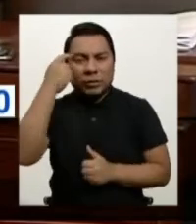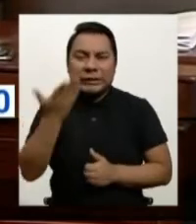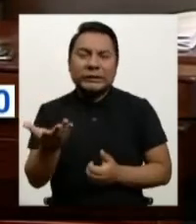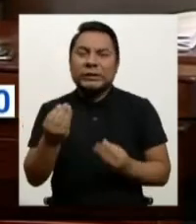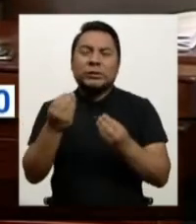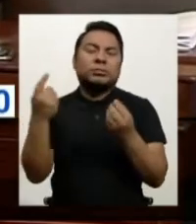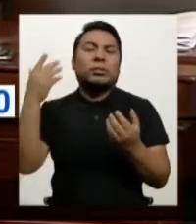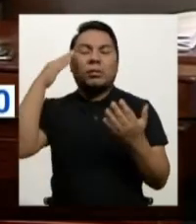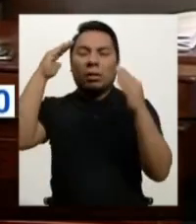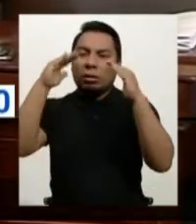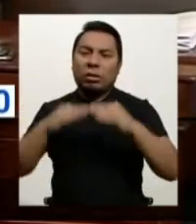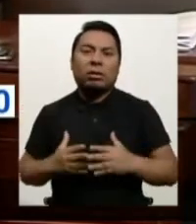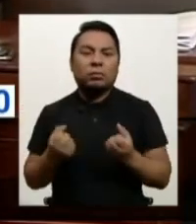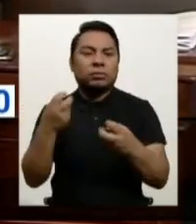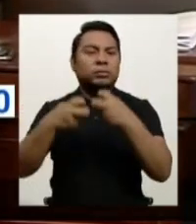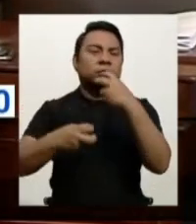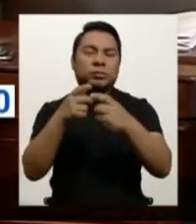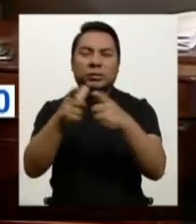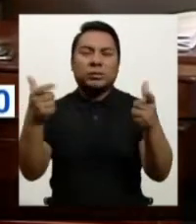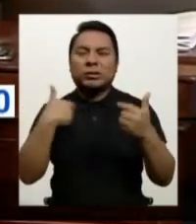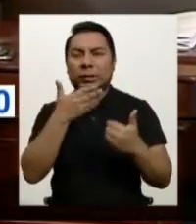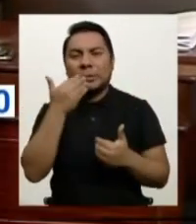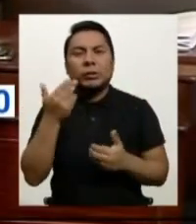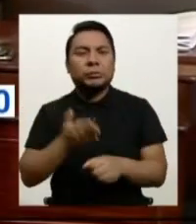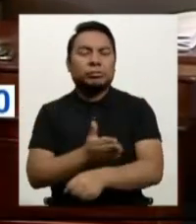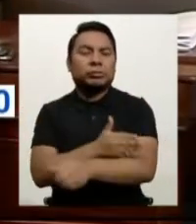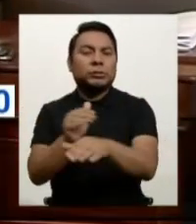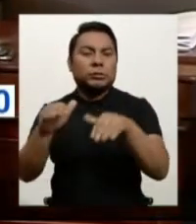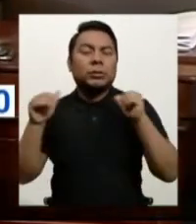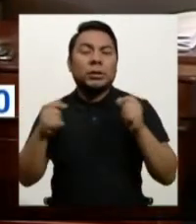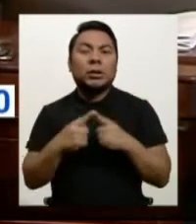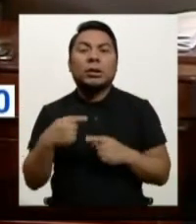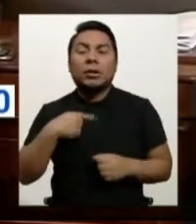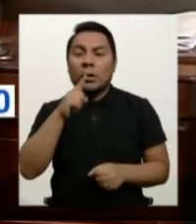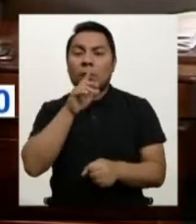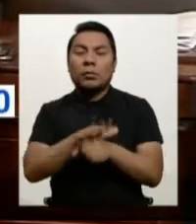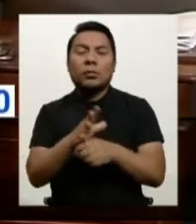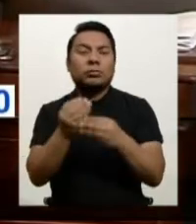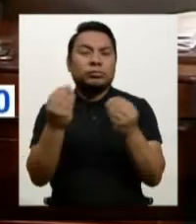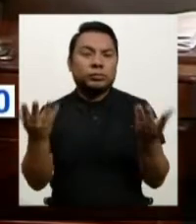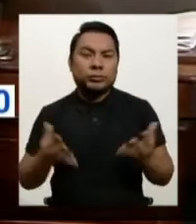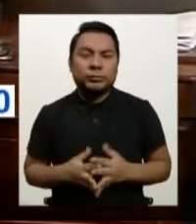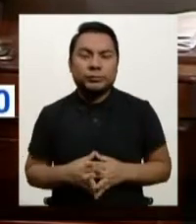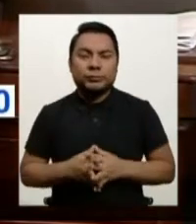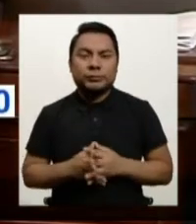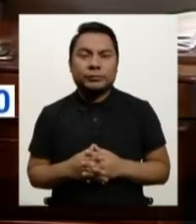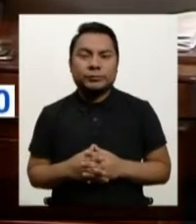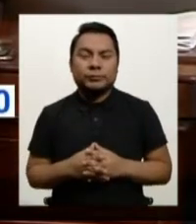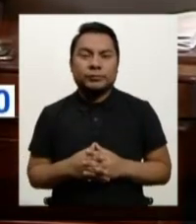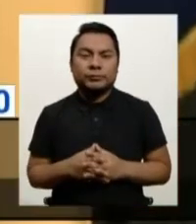consumen demasiado ancho de banda y me harían comprometer demasiados principios.